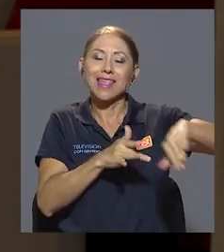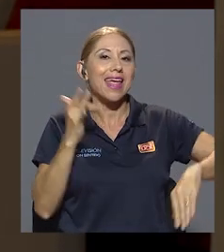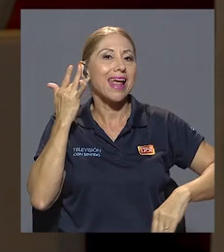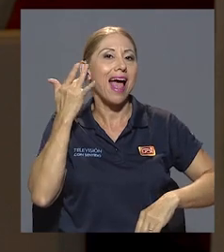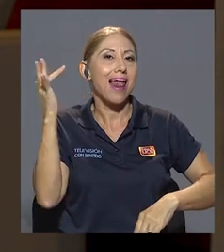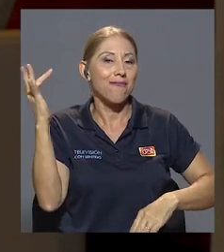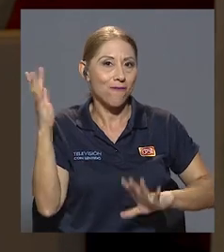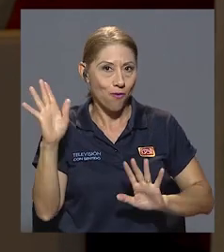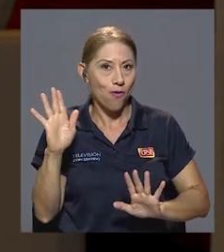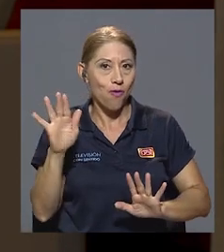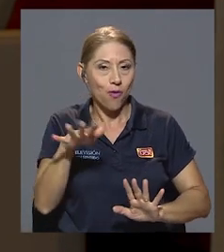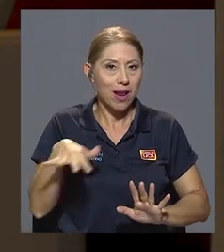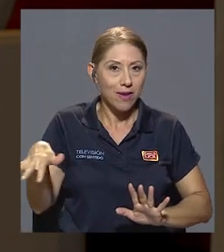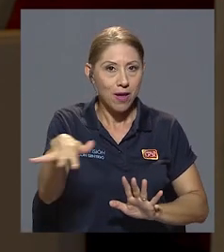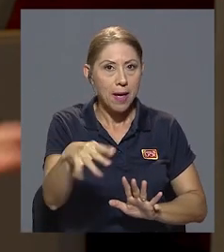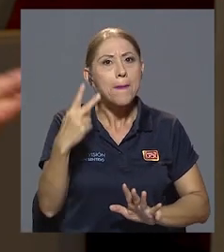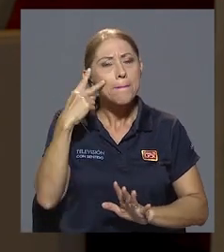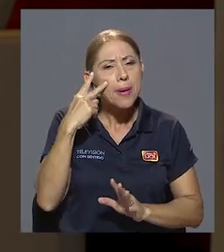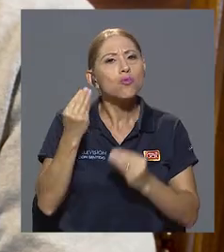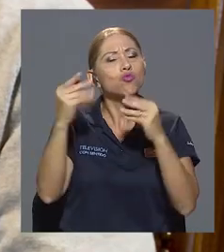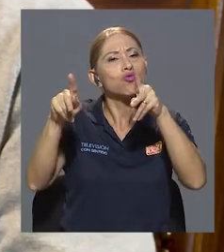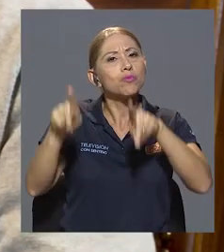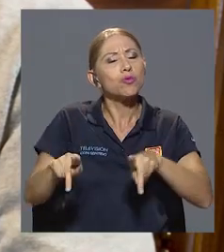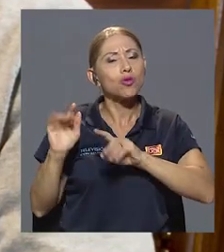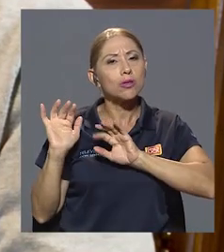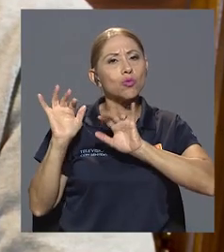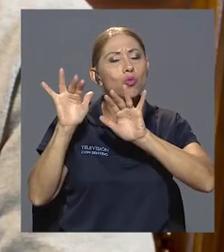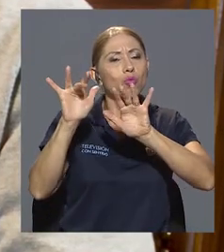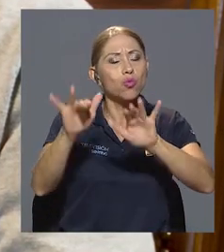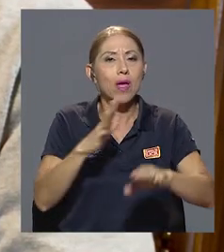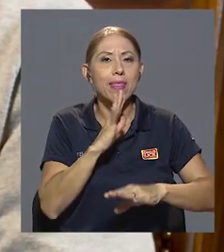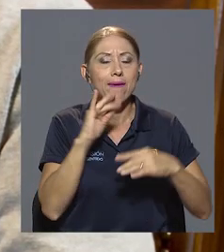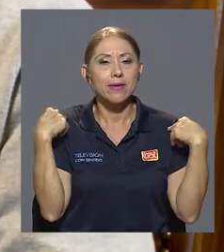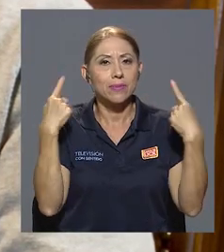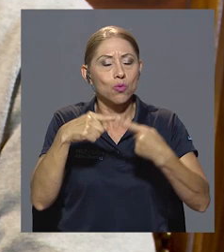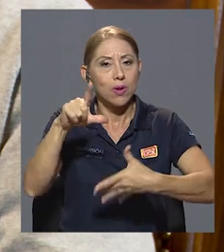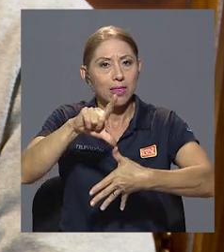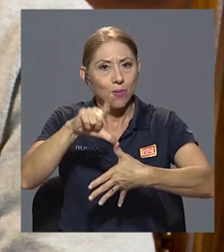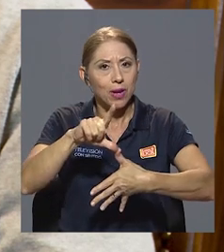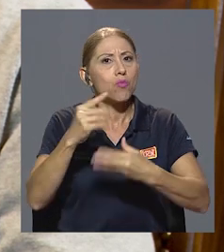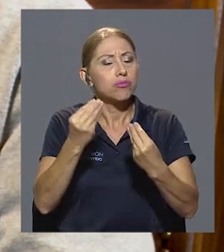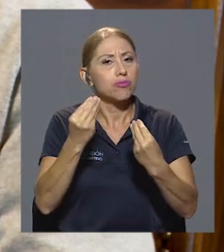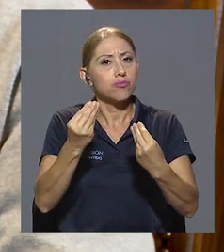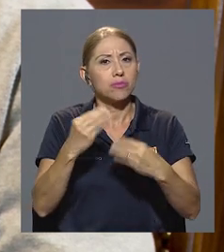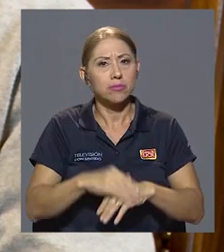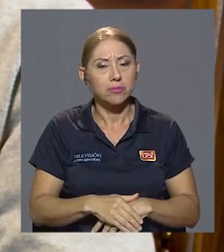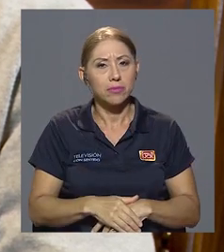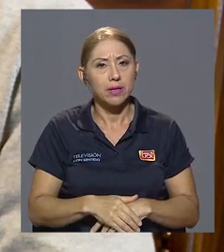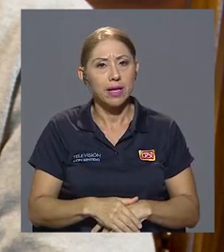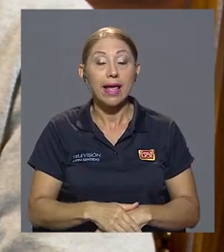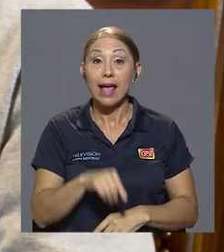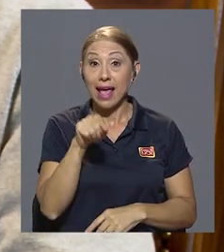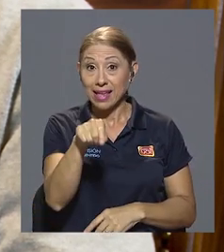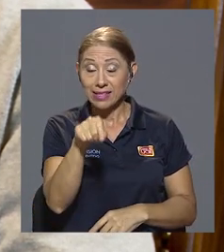migración latinoamericana o hispanoamericana también muy muy abundante llega así el